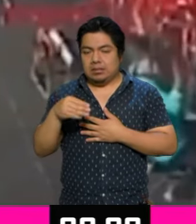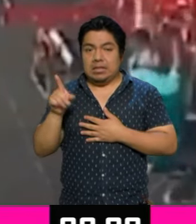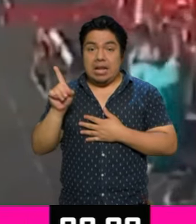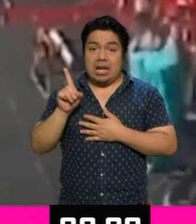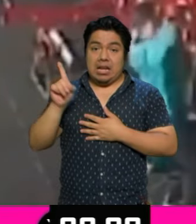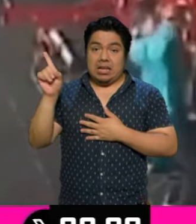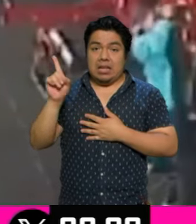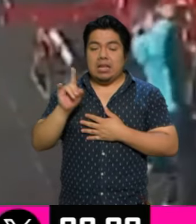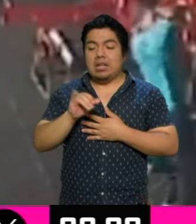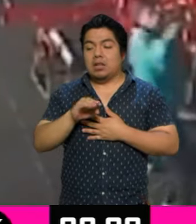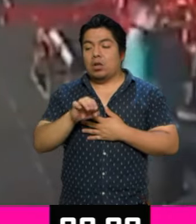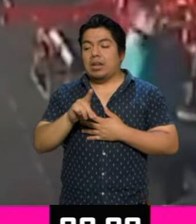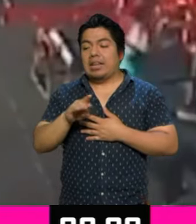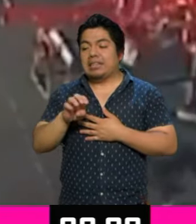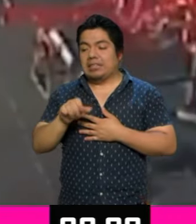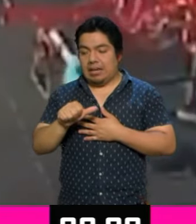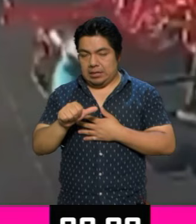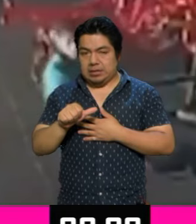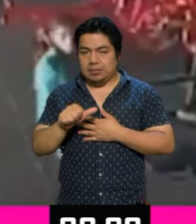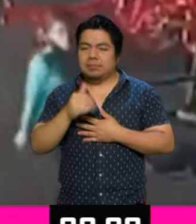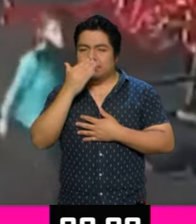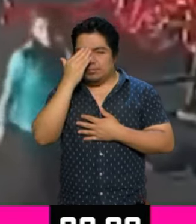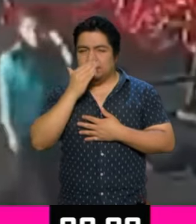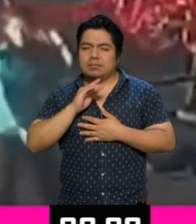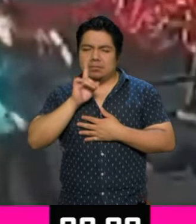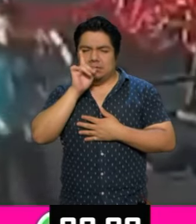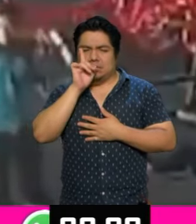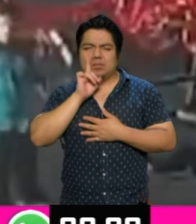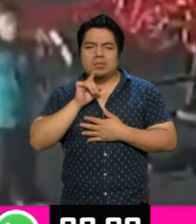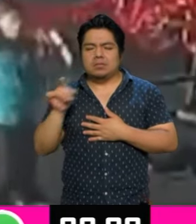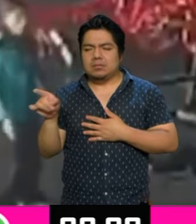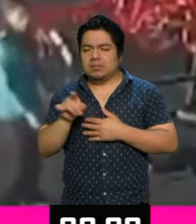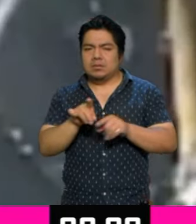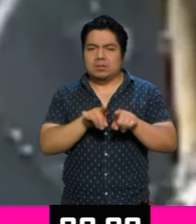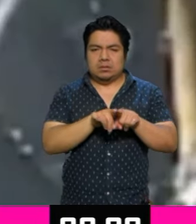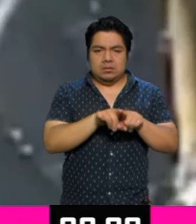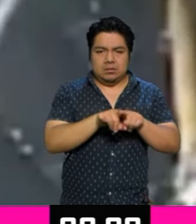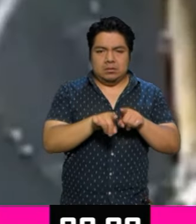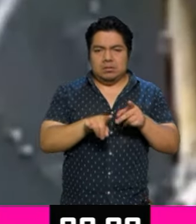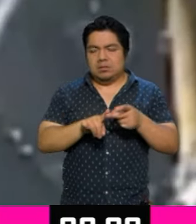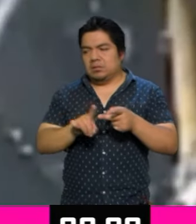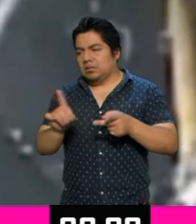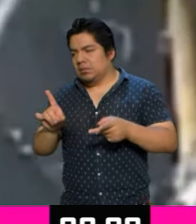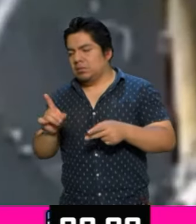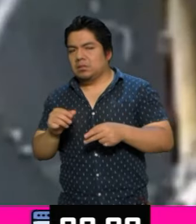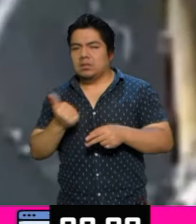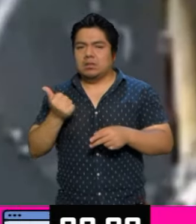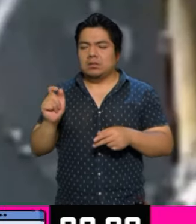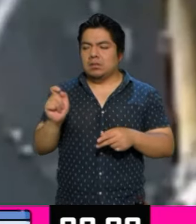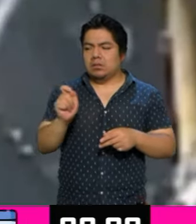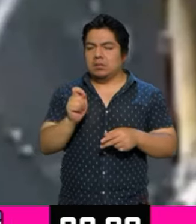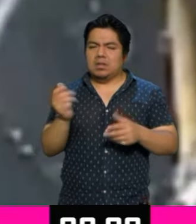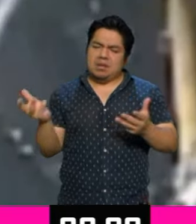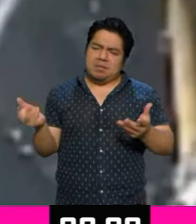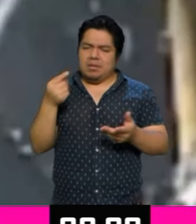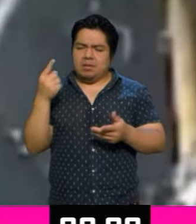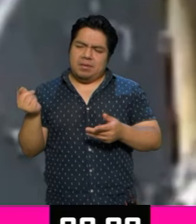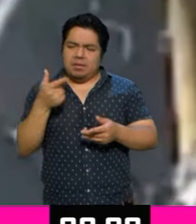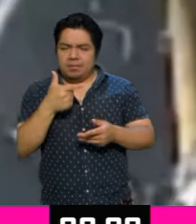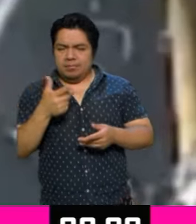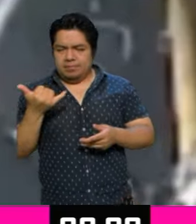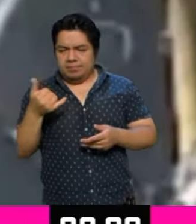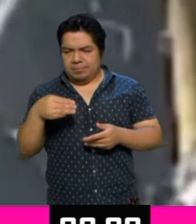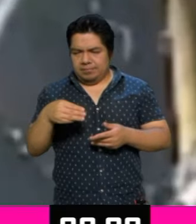Indonesia. La chava, ya ves, la sonsacan el hermano y su pareja. Sí, no vente, sé si vamos la pareja del hermano o la pareja de ella, pero